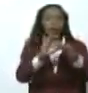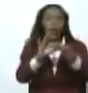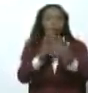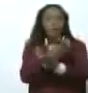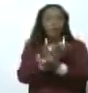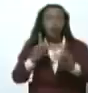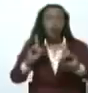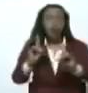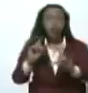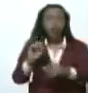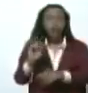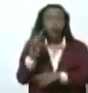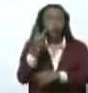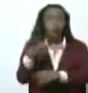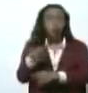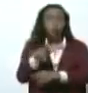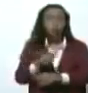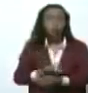Democrática,